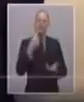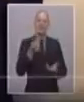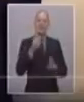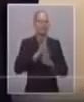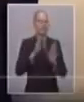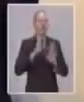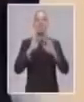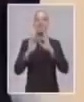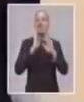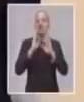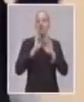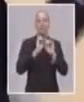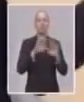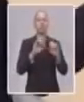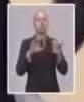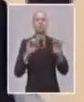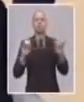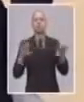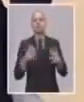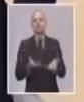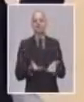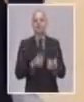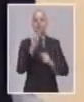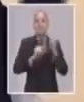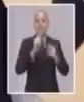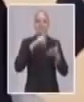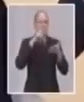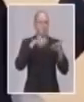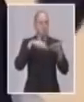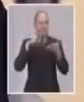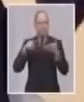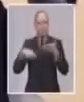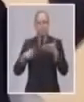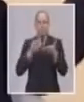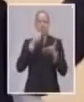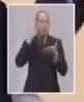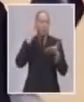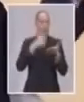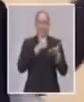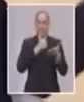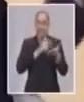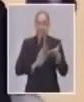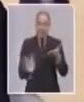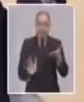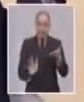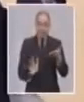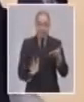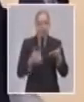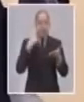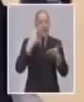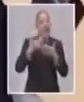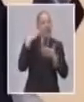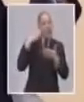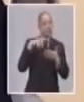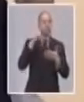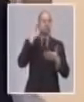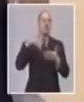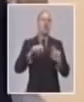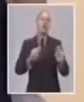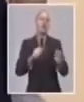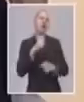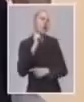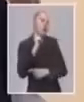La retroalimentación tampoco. En la radio, en la televisión, tú lanzabas un mensaje y tú podías tener una inferencia de unos cálculos